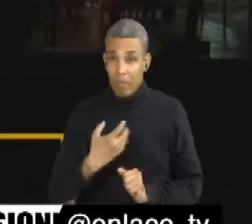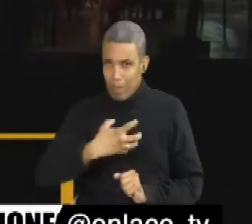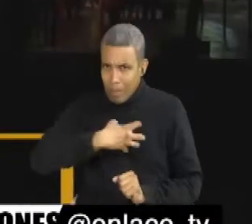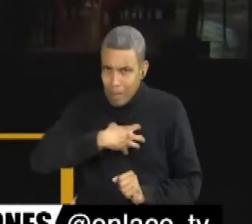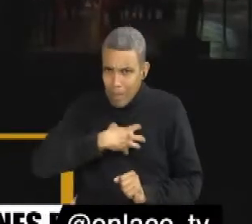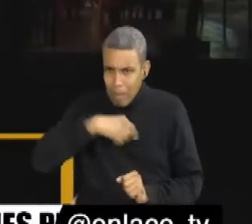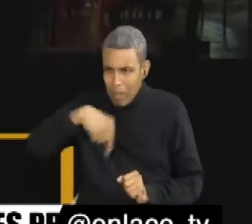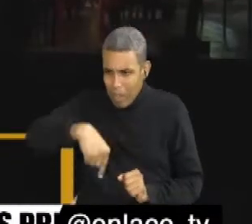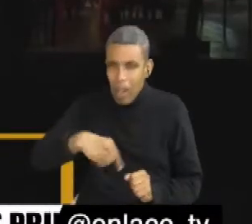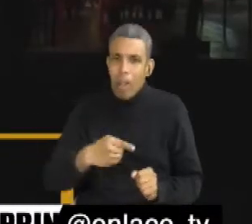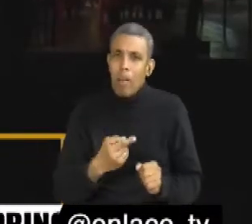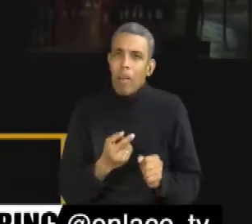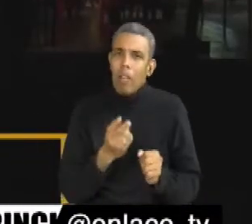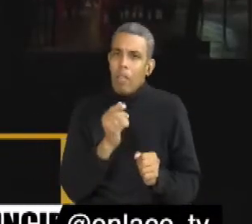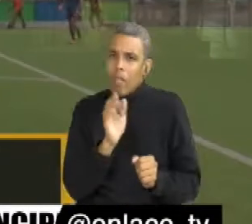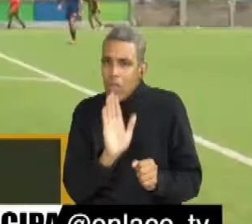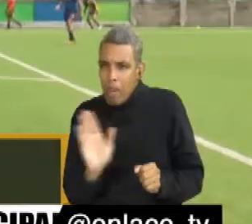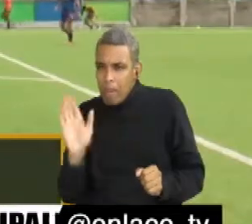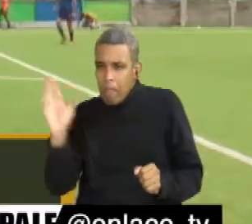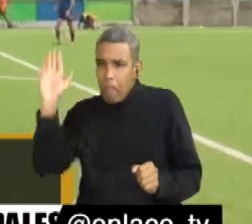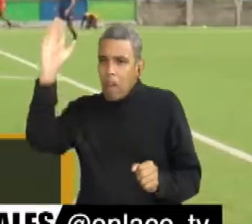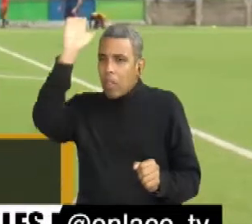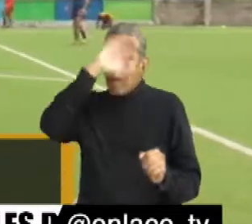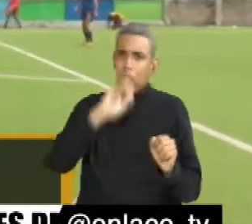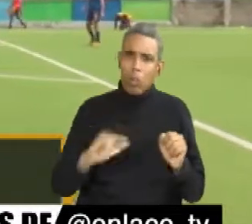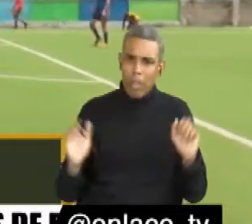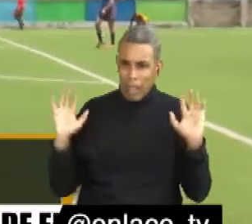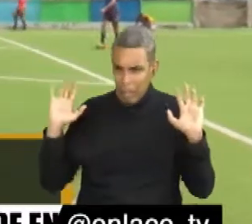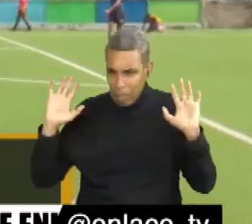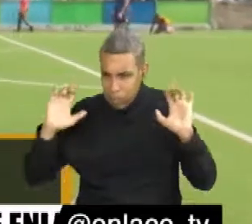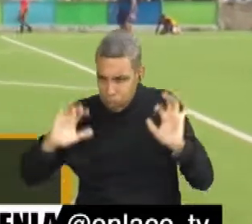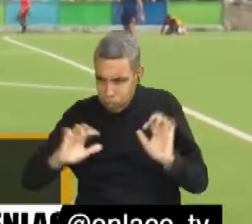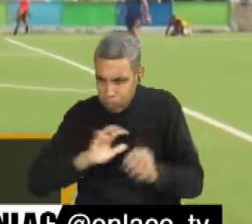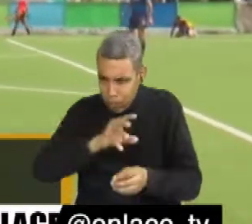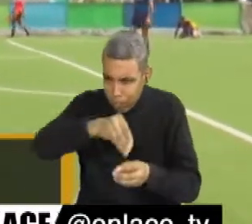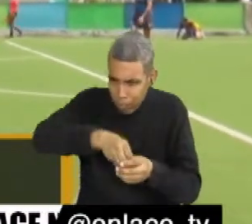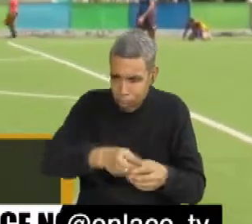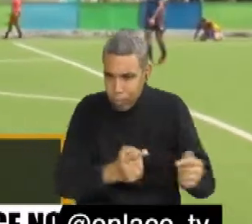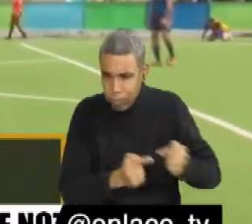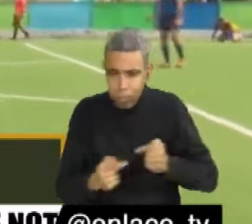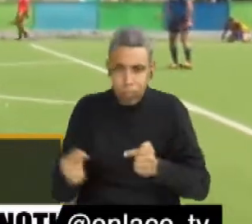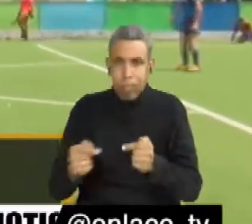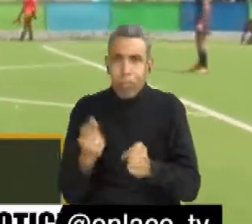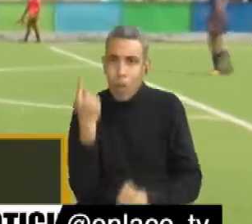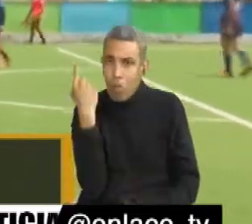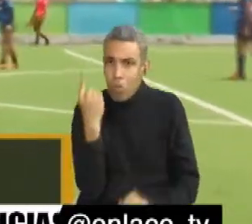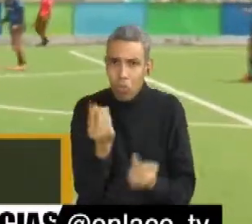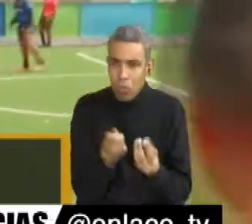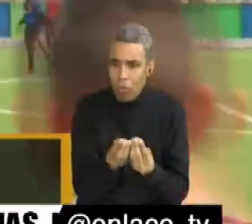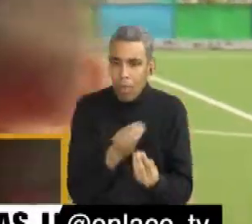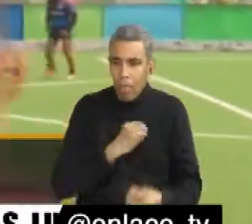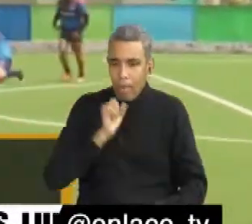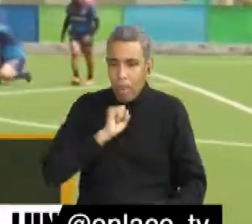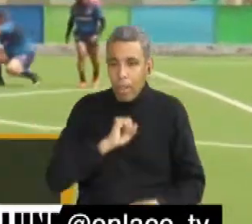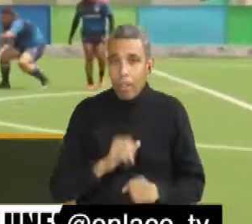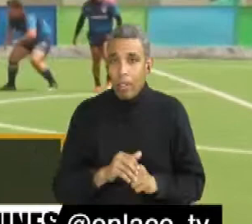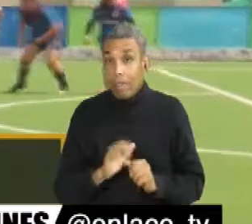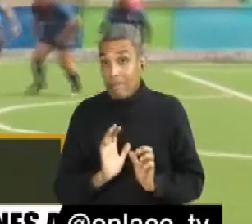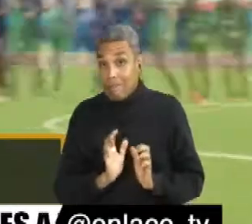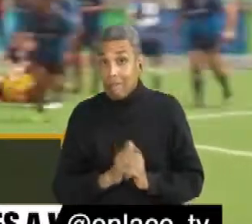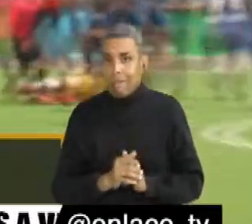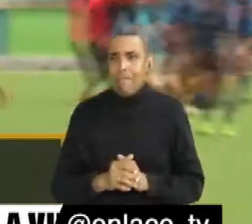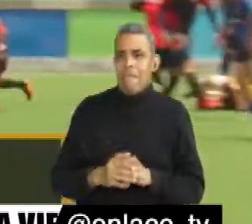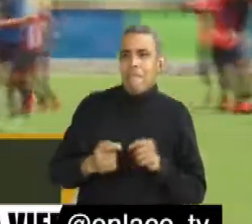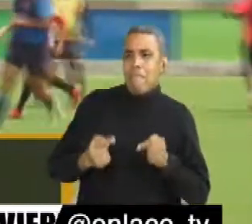Hacemos pues una buena representación, pues tanto así que logramos llegar al tercer puesto e incluso disputar con el mejor equipo